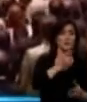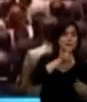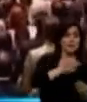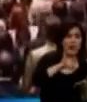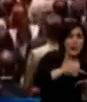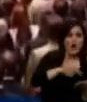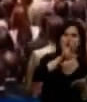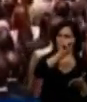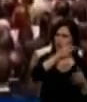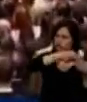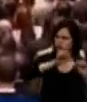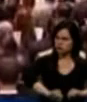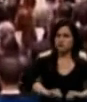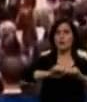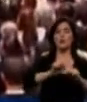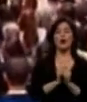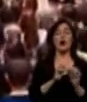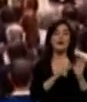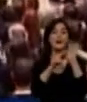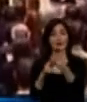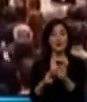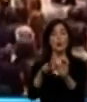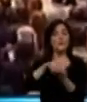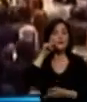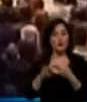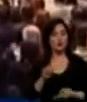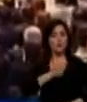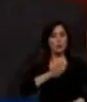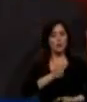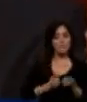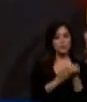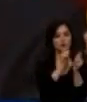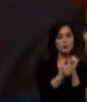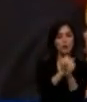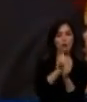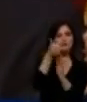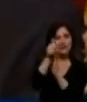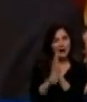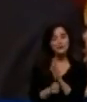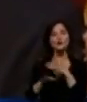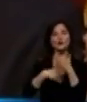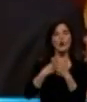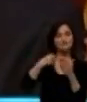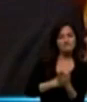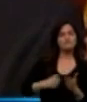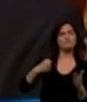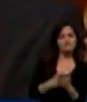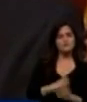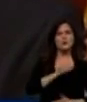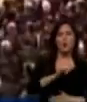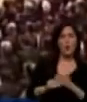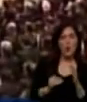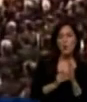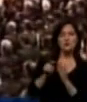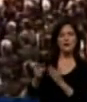la creación de líneas de crédito para emprendedores, el impulso al deporte y al arte, la tolerancia y de una lucha sin cuartel al